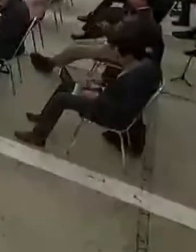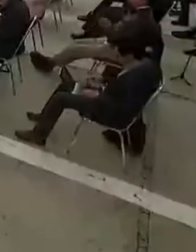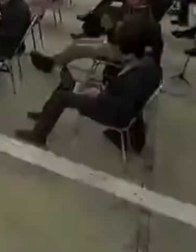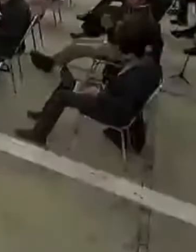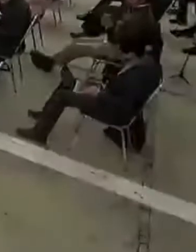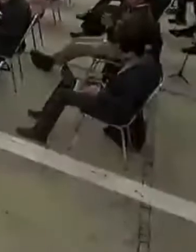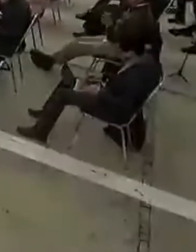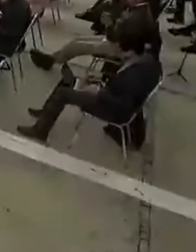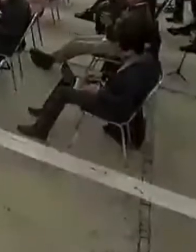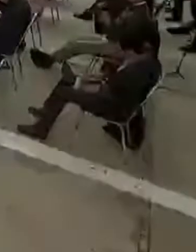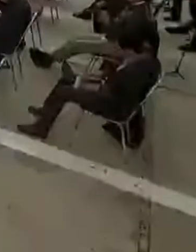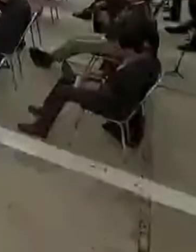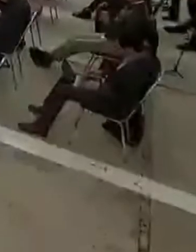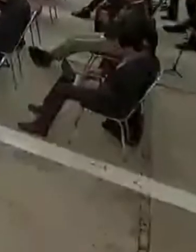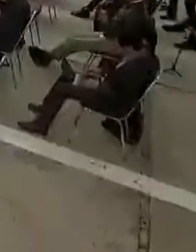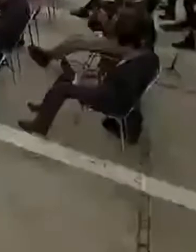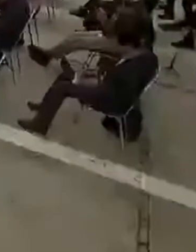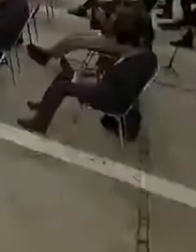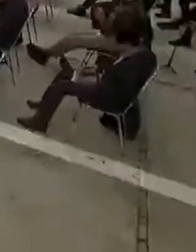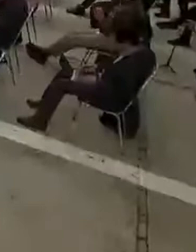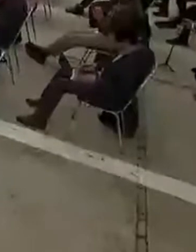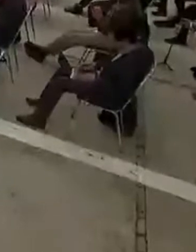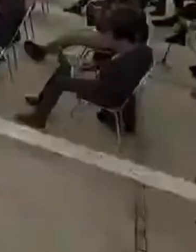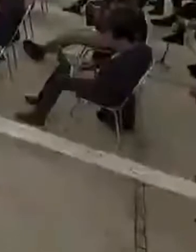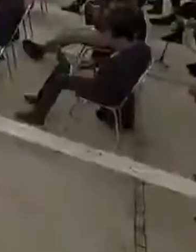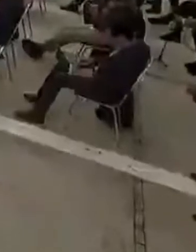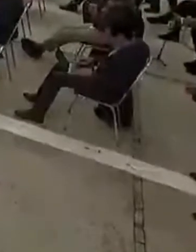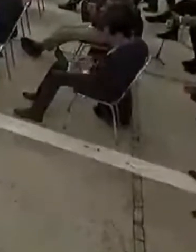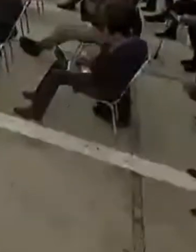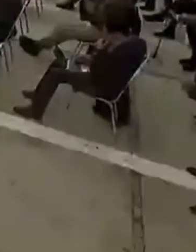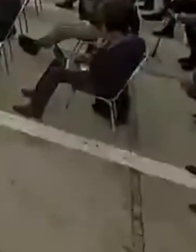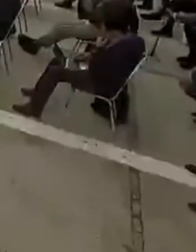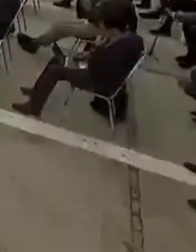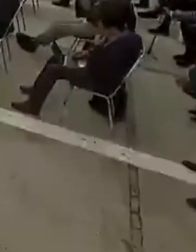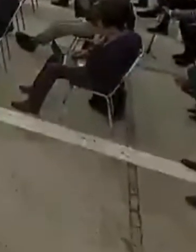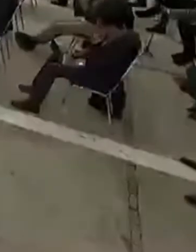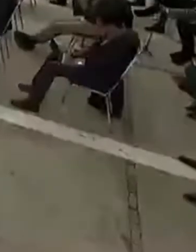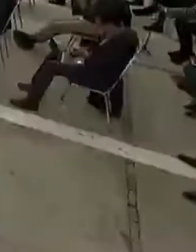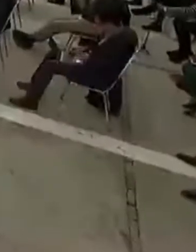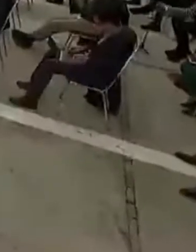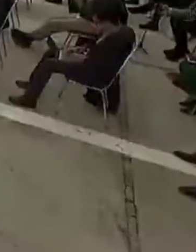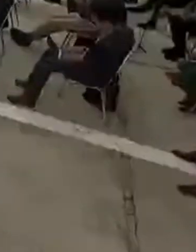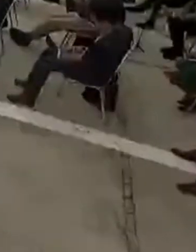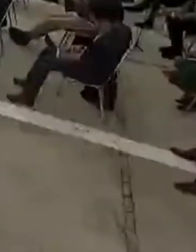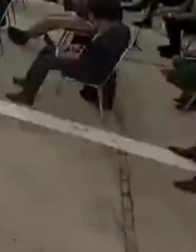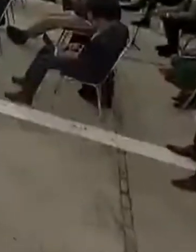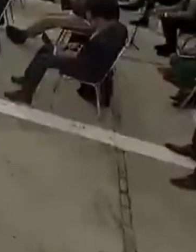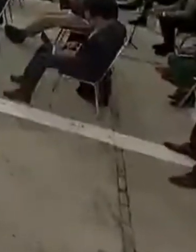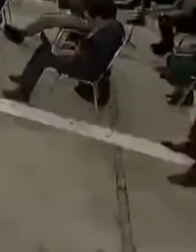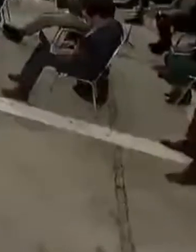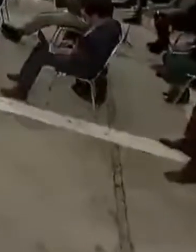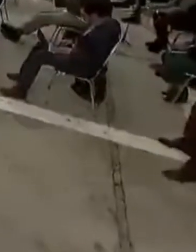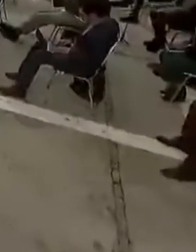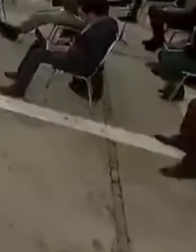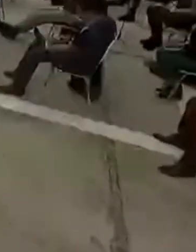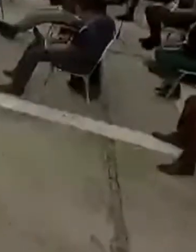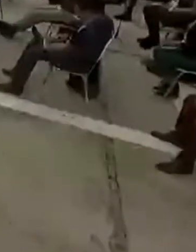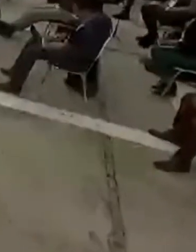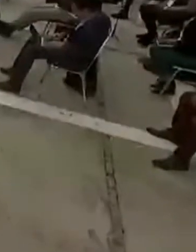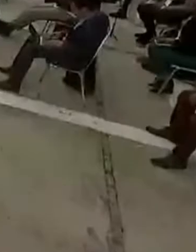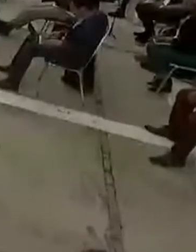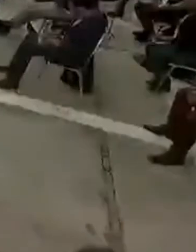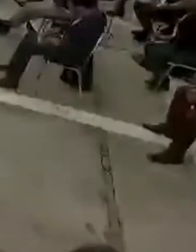hay agua y lo peor de todo es que cuando se acaba el agua, los mismos, un empresario ahí